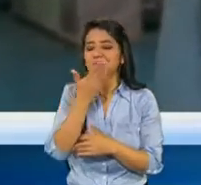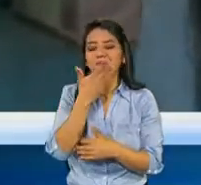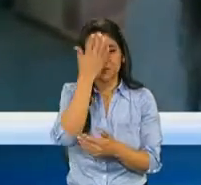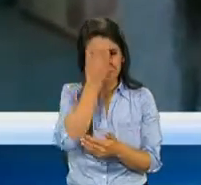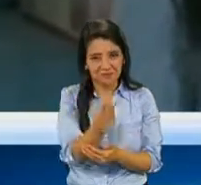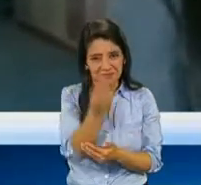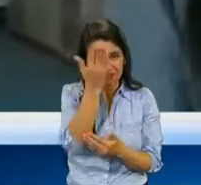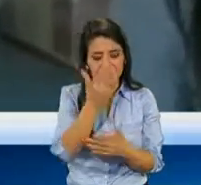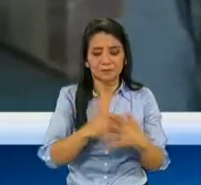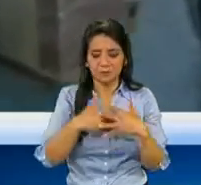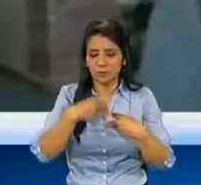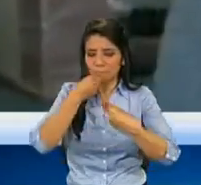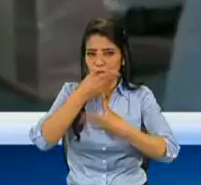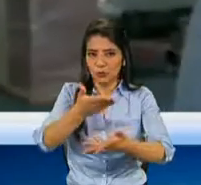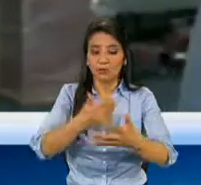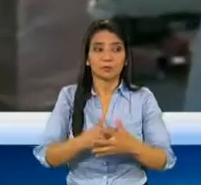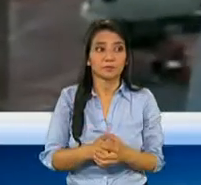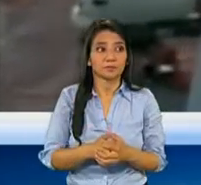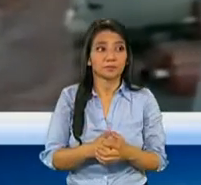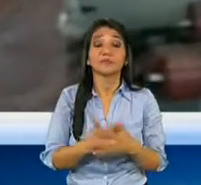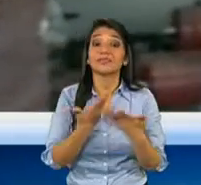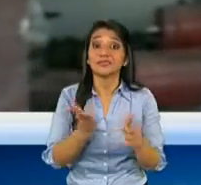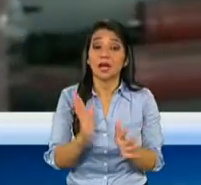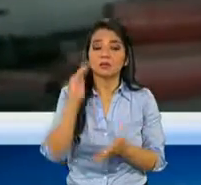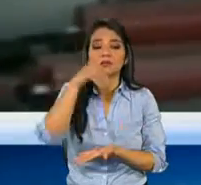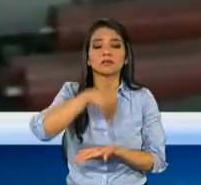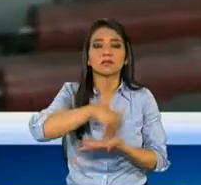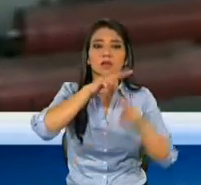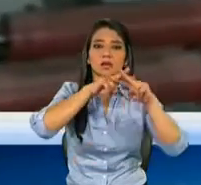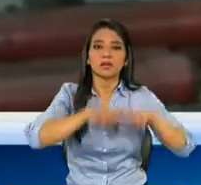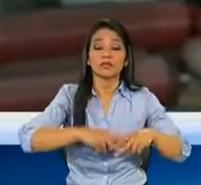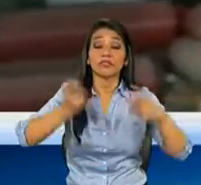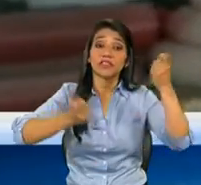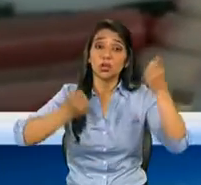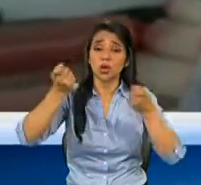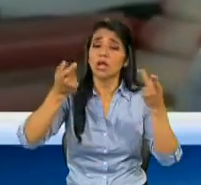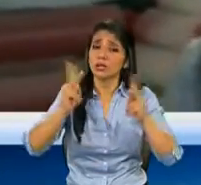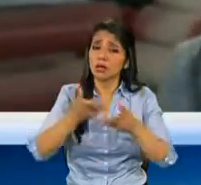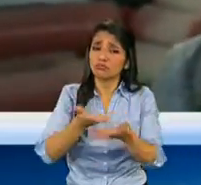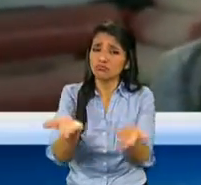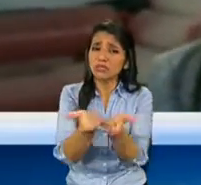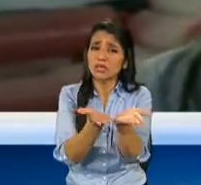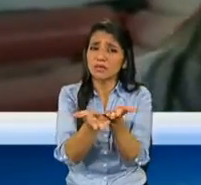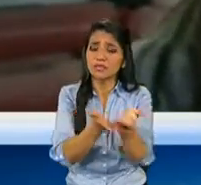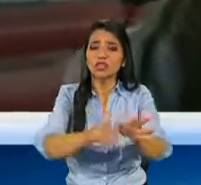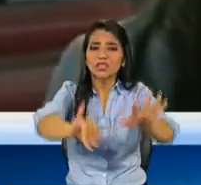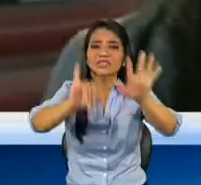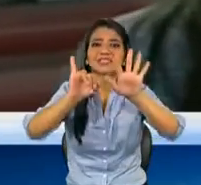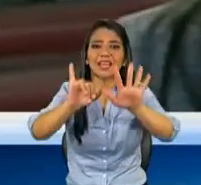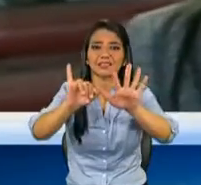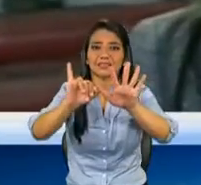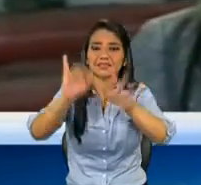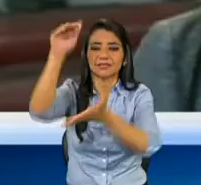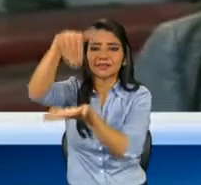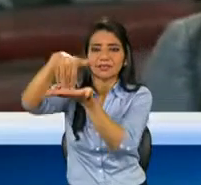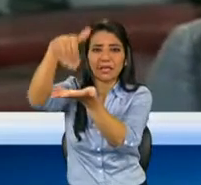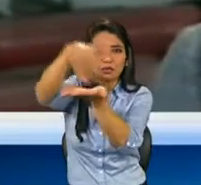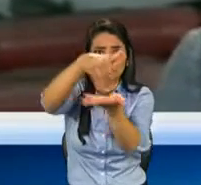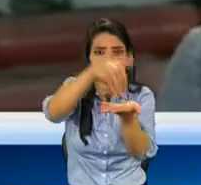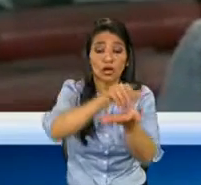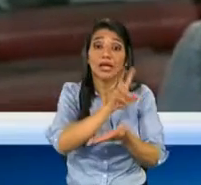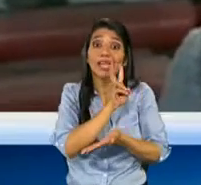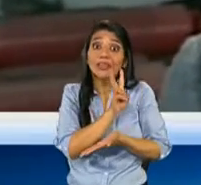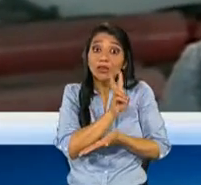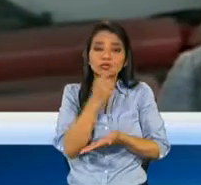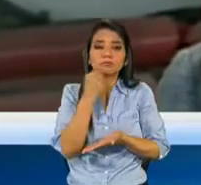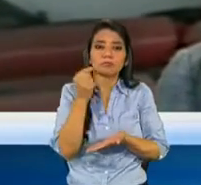les comento un poco el visite madurita de quito tiene a disposición de todos nuestros ciudadanos 6 centros de revisión y dos centros de matriculación